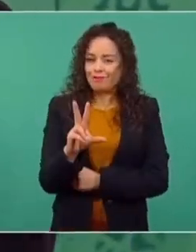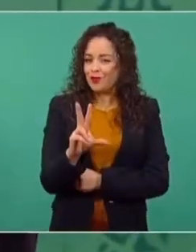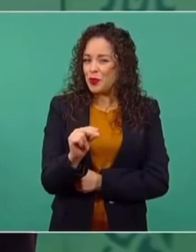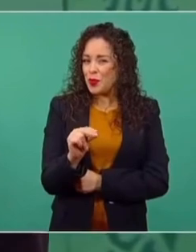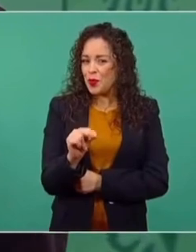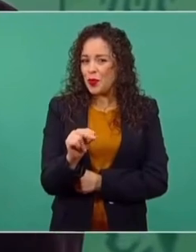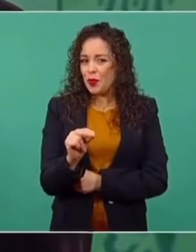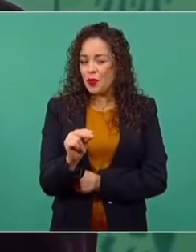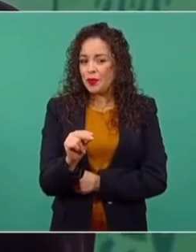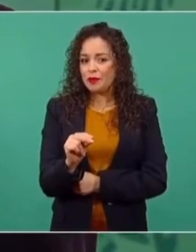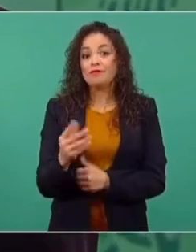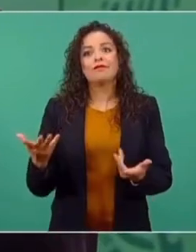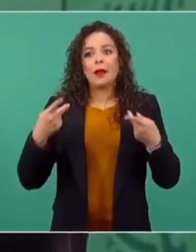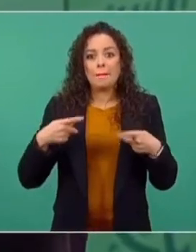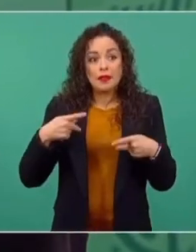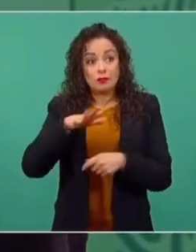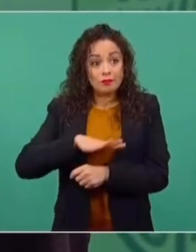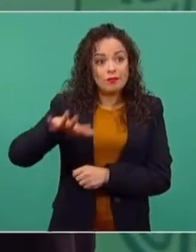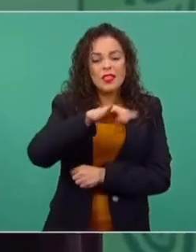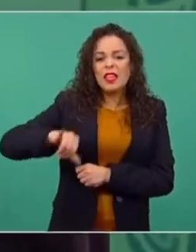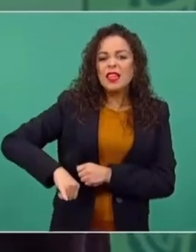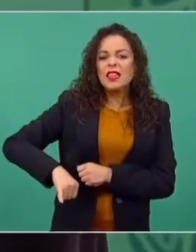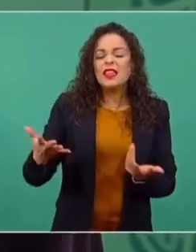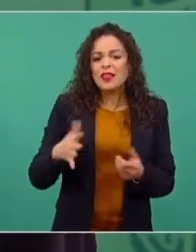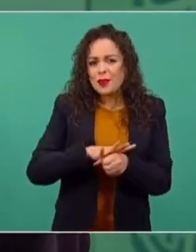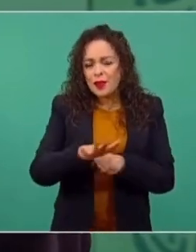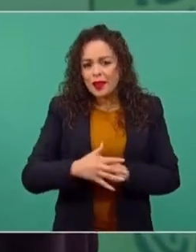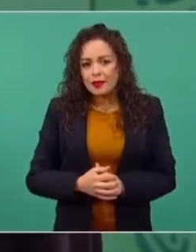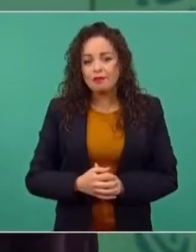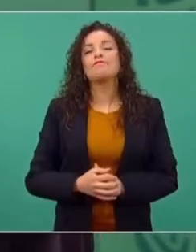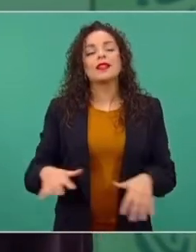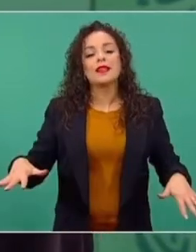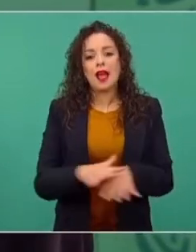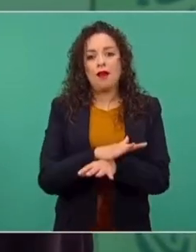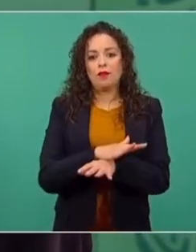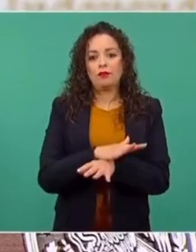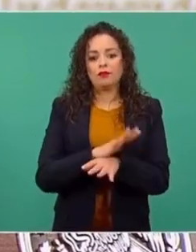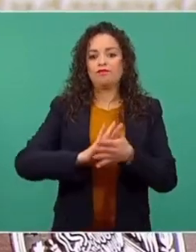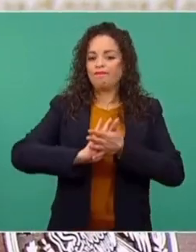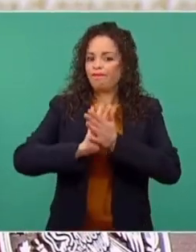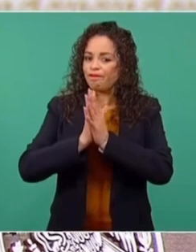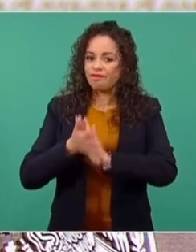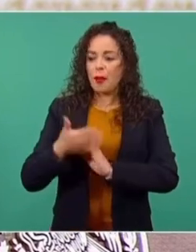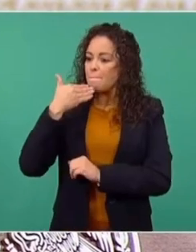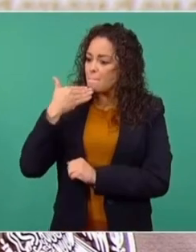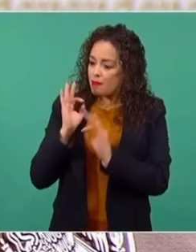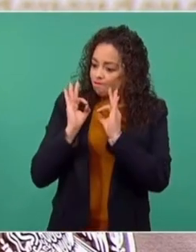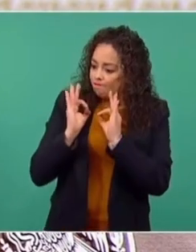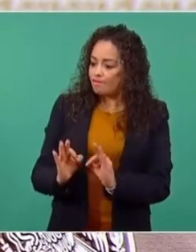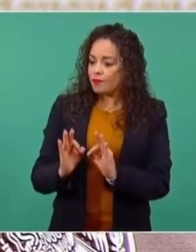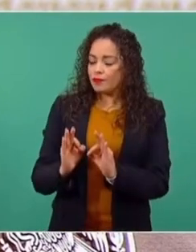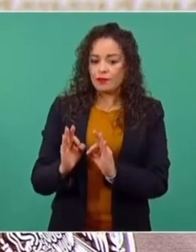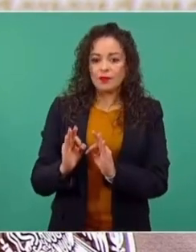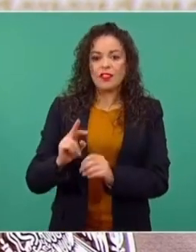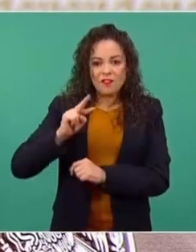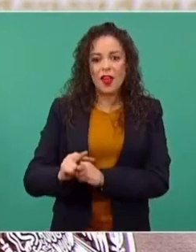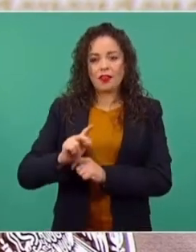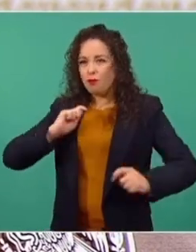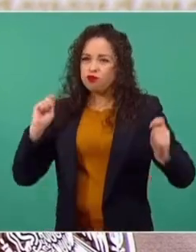la gente lo que le importa es que haya cambios, de verdad, que haya una